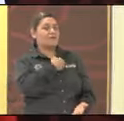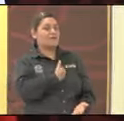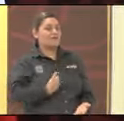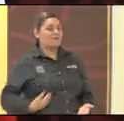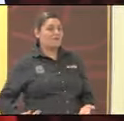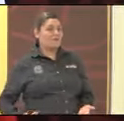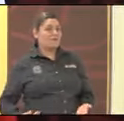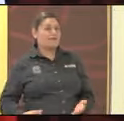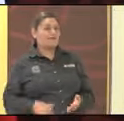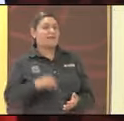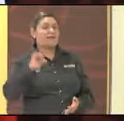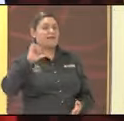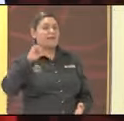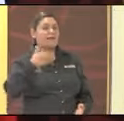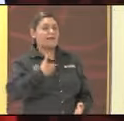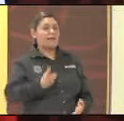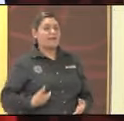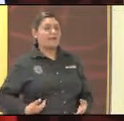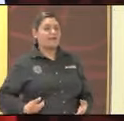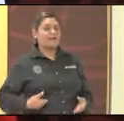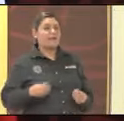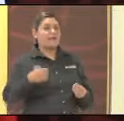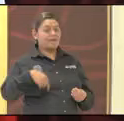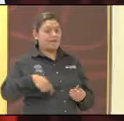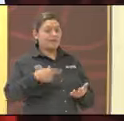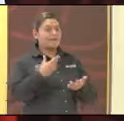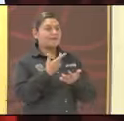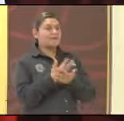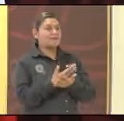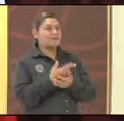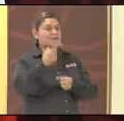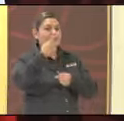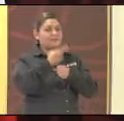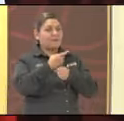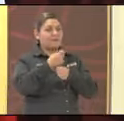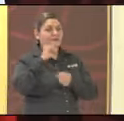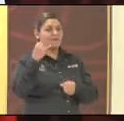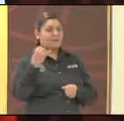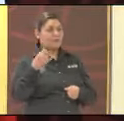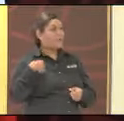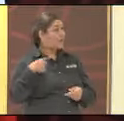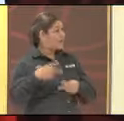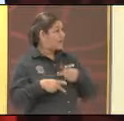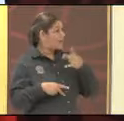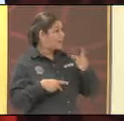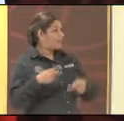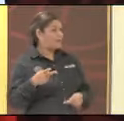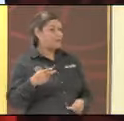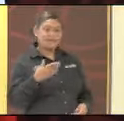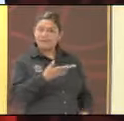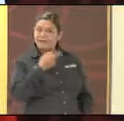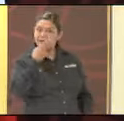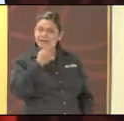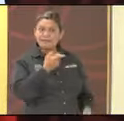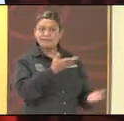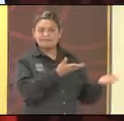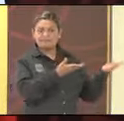Manuel López Obrador. Señor presidente, aquí lo esperamos el 1 de junio y ahí le voy. Pues que le voy a decir que se venga para